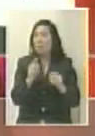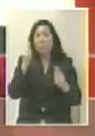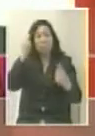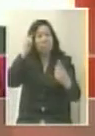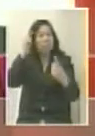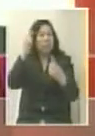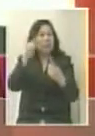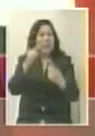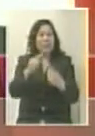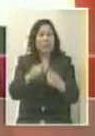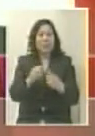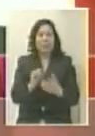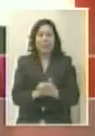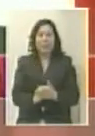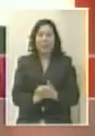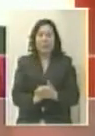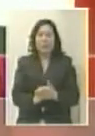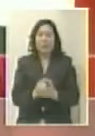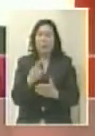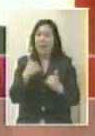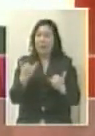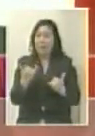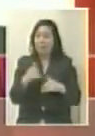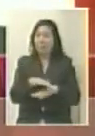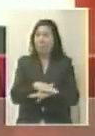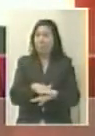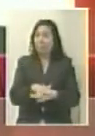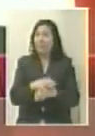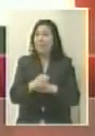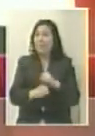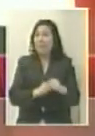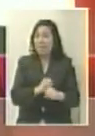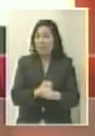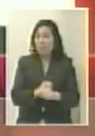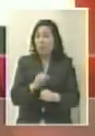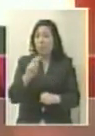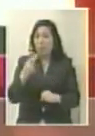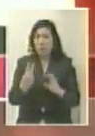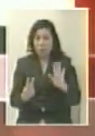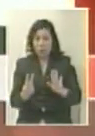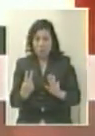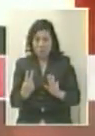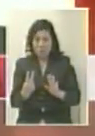metas y objetivos para esta gestión planteada del año 2012 al año 2017.